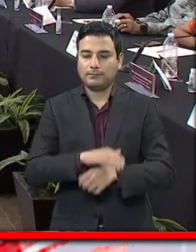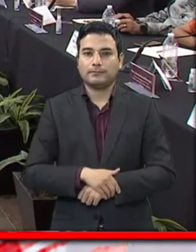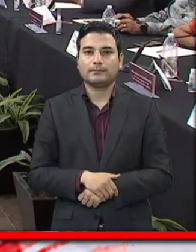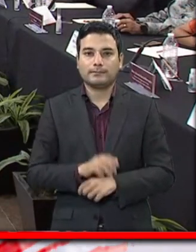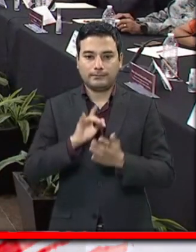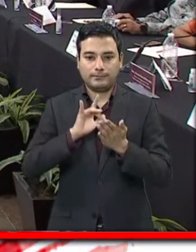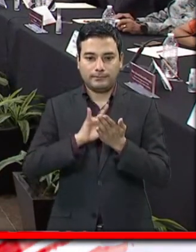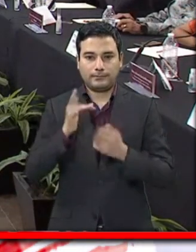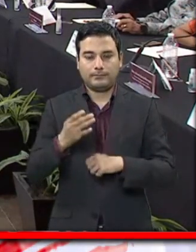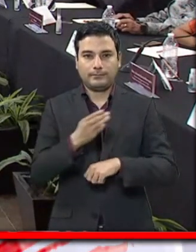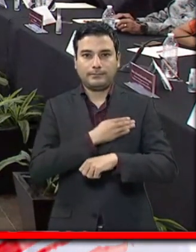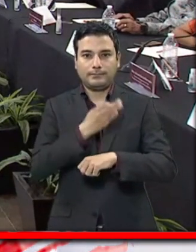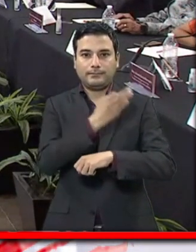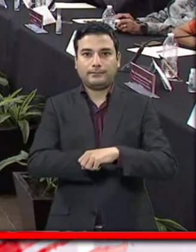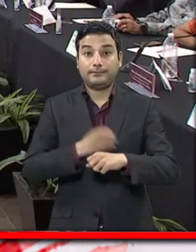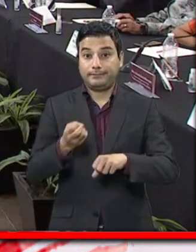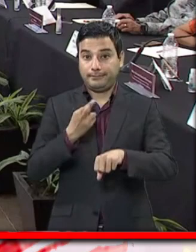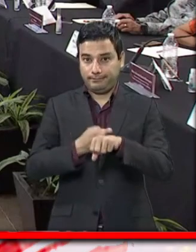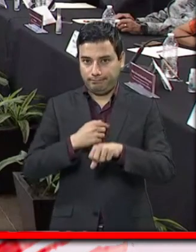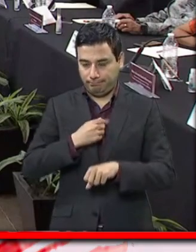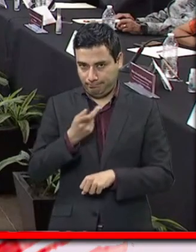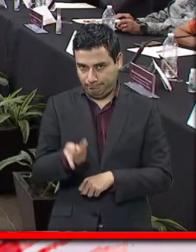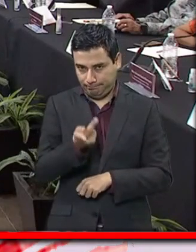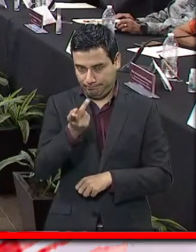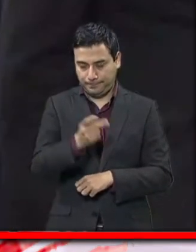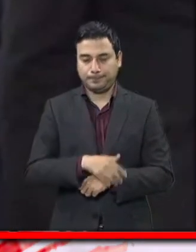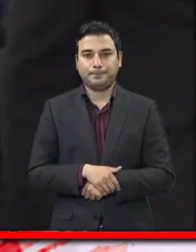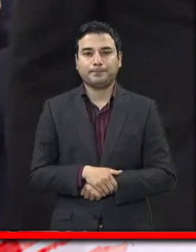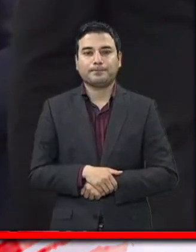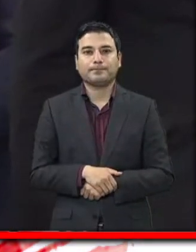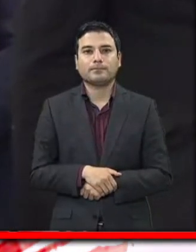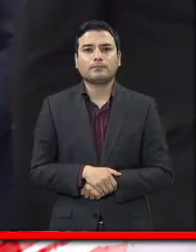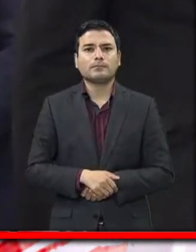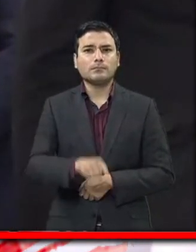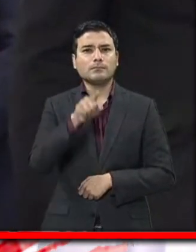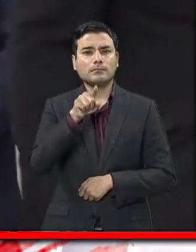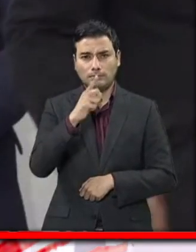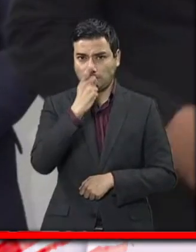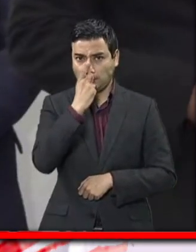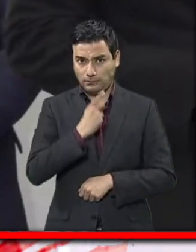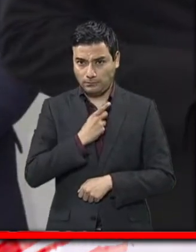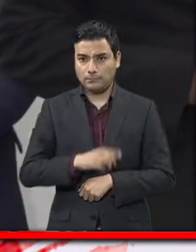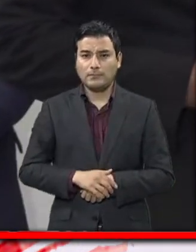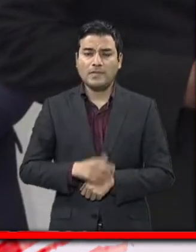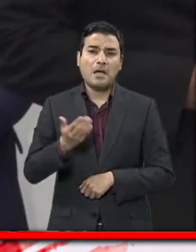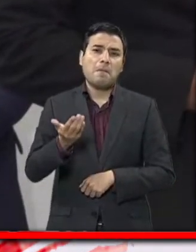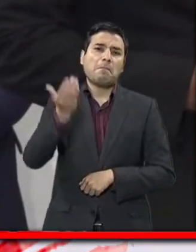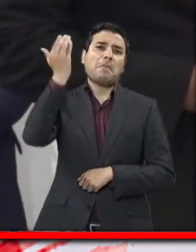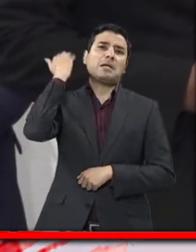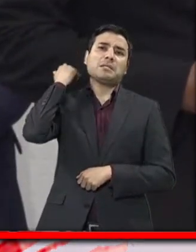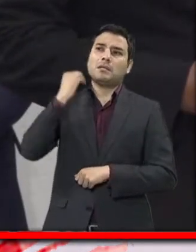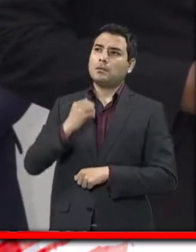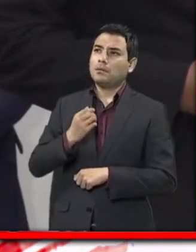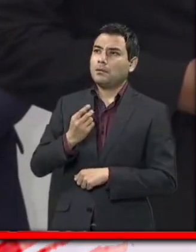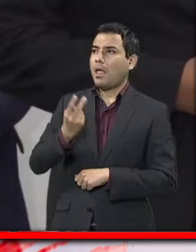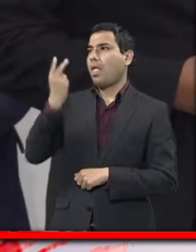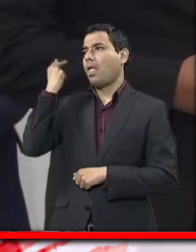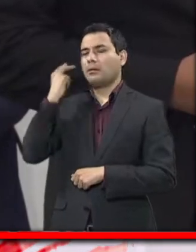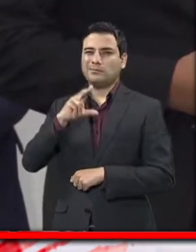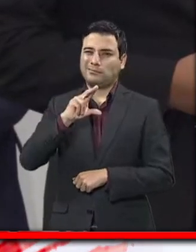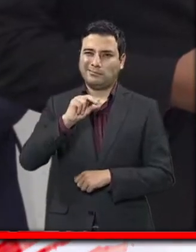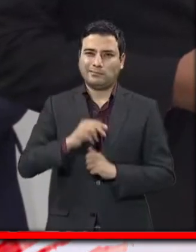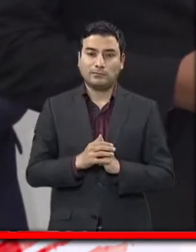gracias buenas tardes el secretario yo quisiera preguntarle usted dice que no va a haber al pasado Sin embargo hay varios